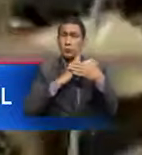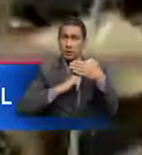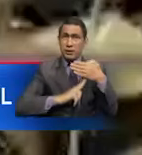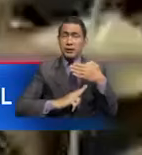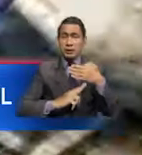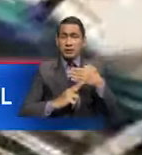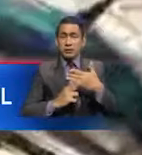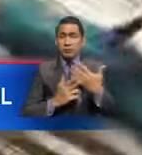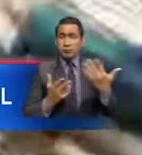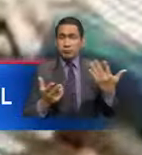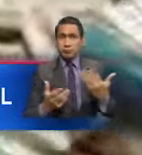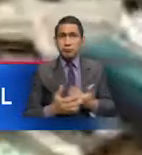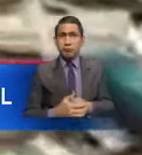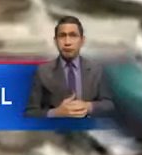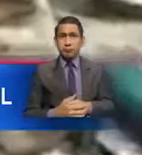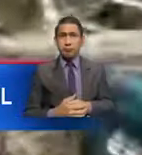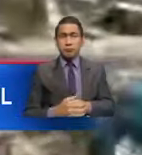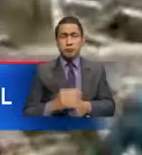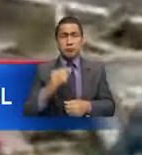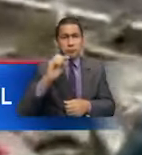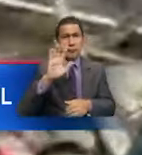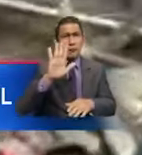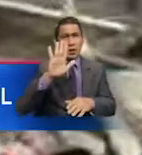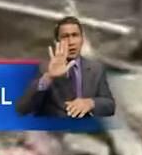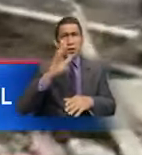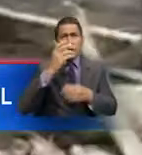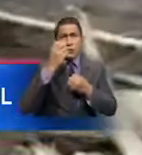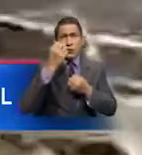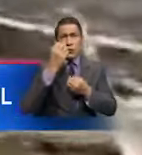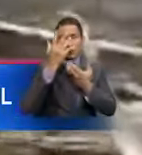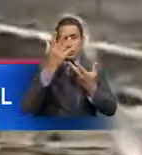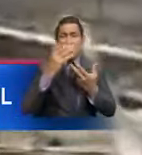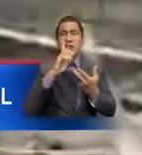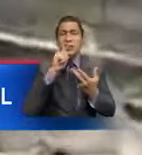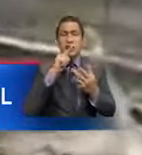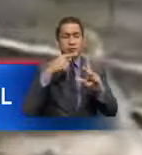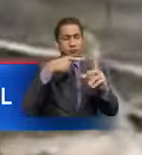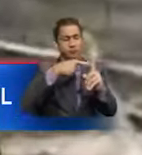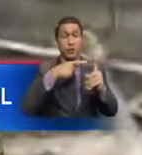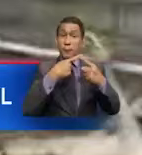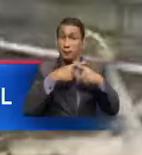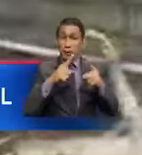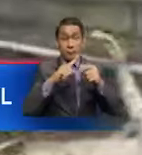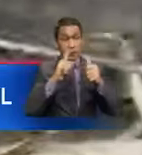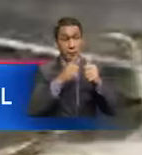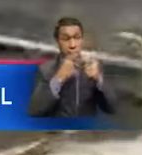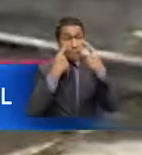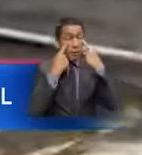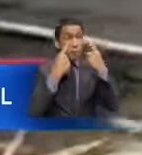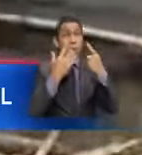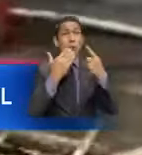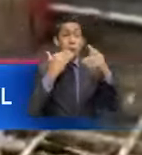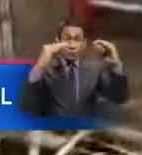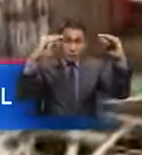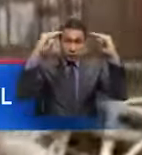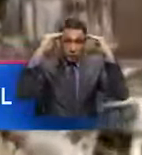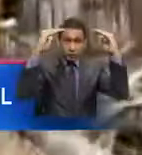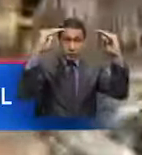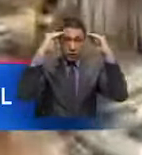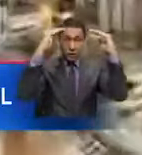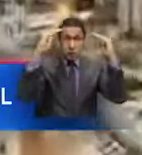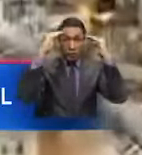cual ya mismo le vamos a contar quién es. Pero queríamos mostrar cómo quedó el techo. Acá los moradores de este sector